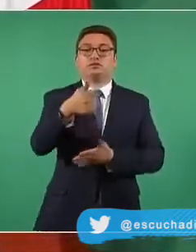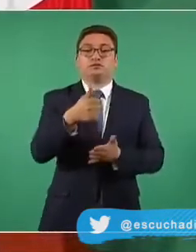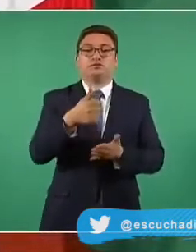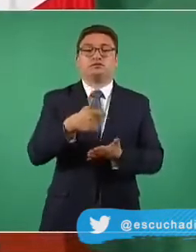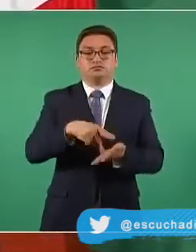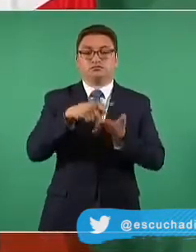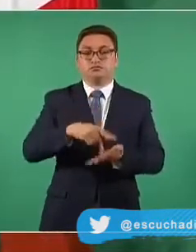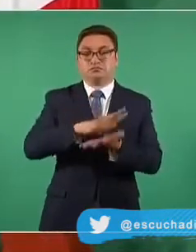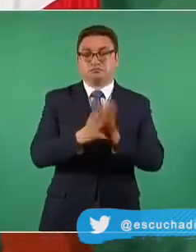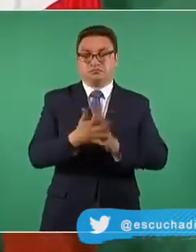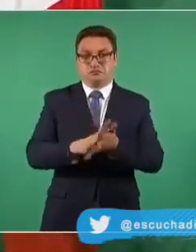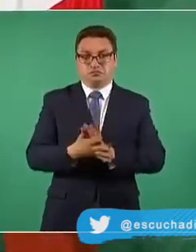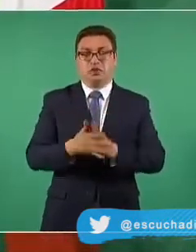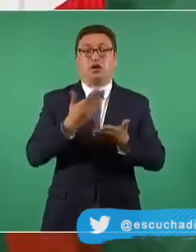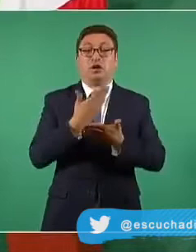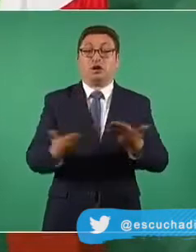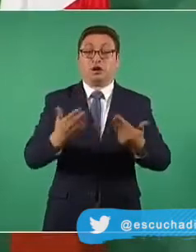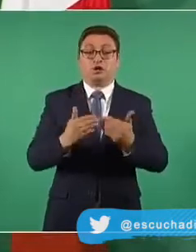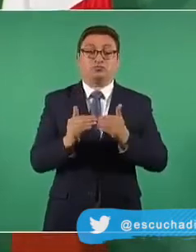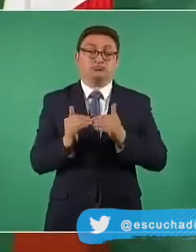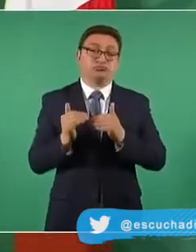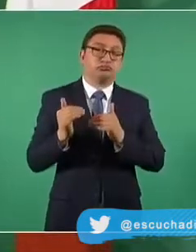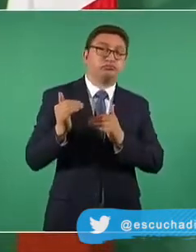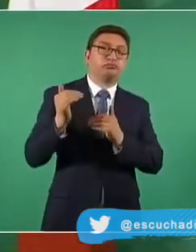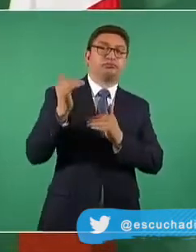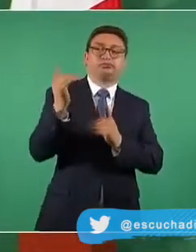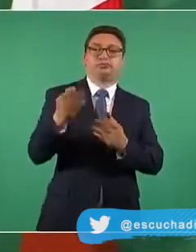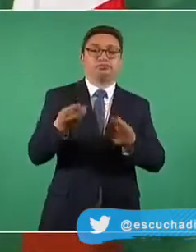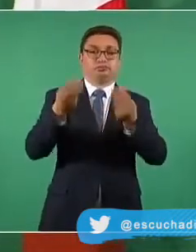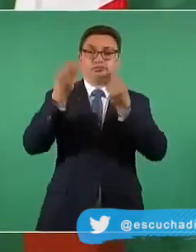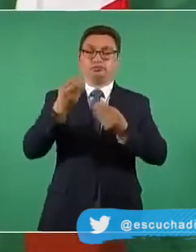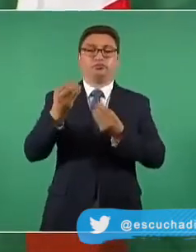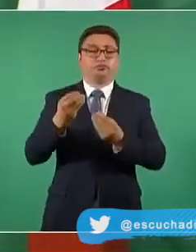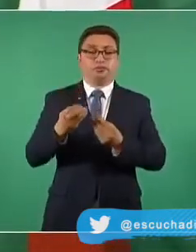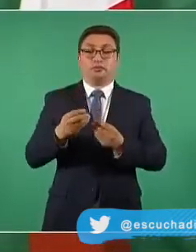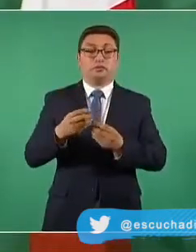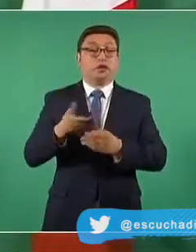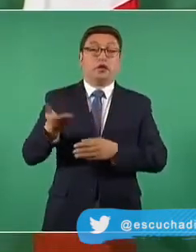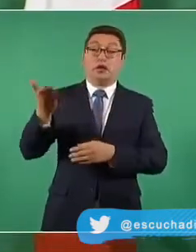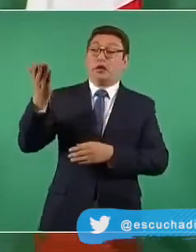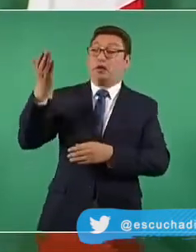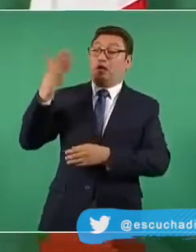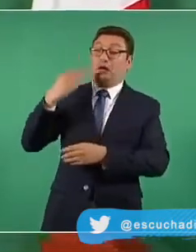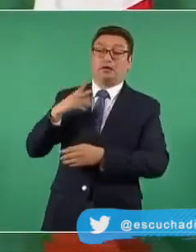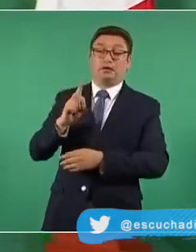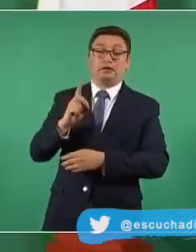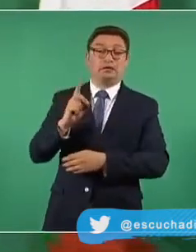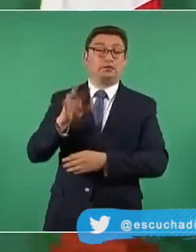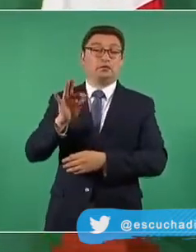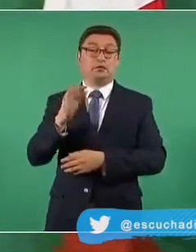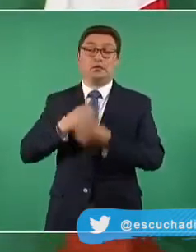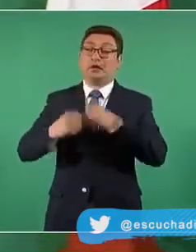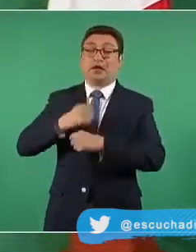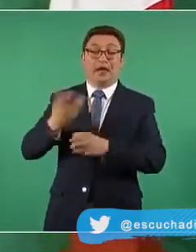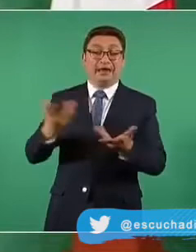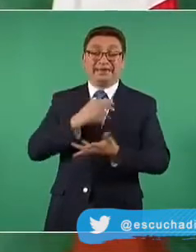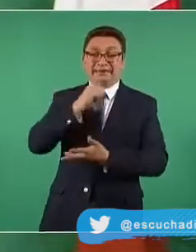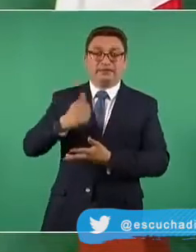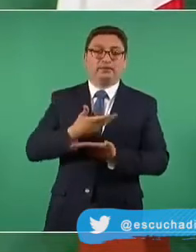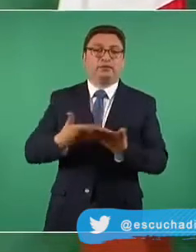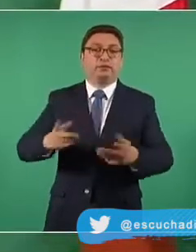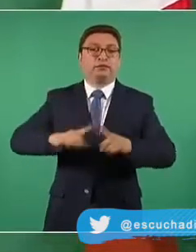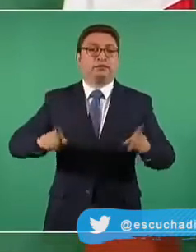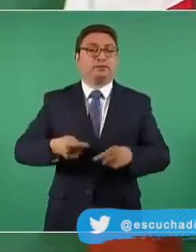Lo hemos incrementado bastante, como nunca en 30, 40 años se había hecho.